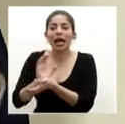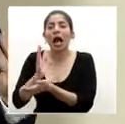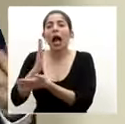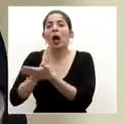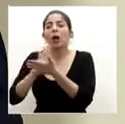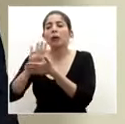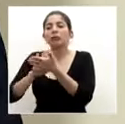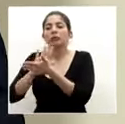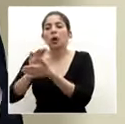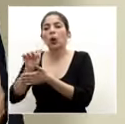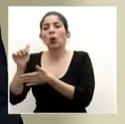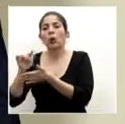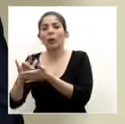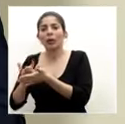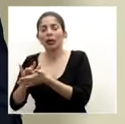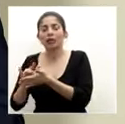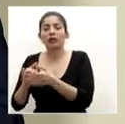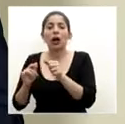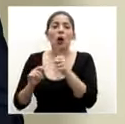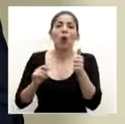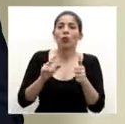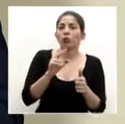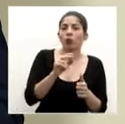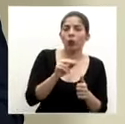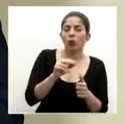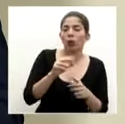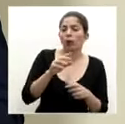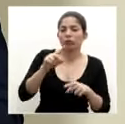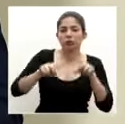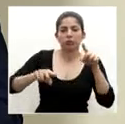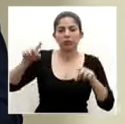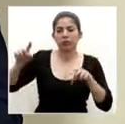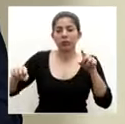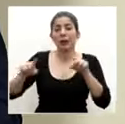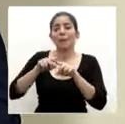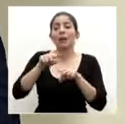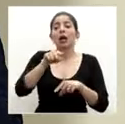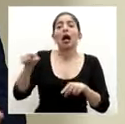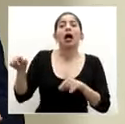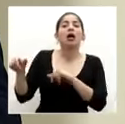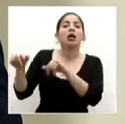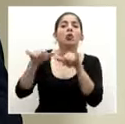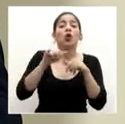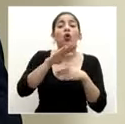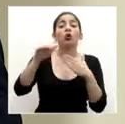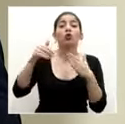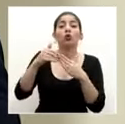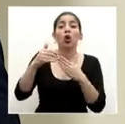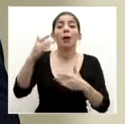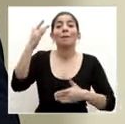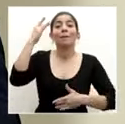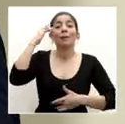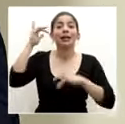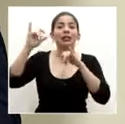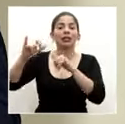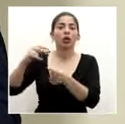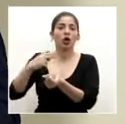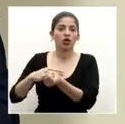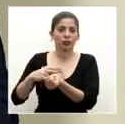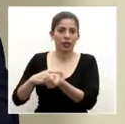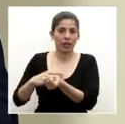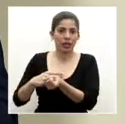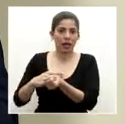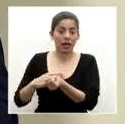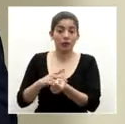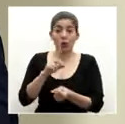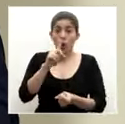mezclados con otros medicamentos, otros no, pero tienen algo en común, todos son pacientes hospitalizados. Y